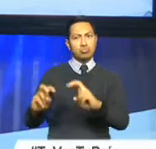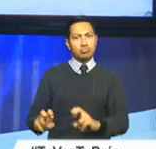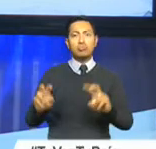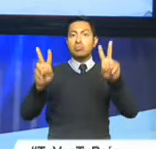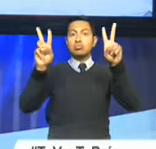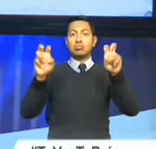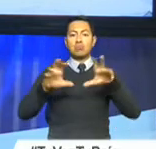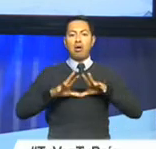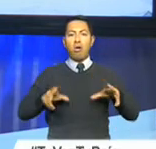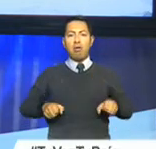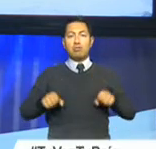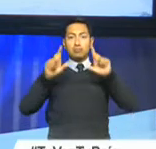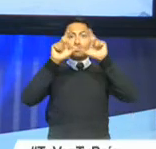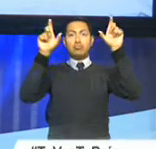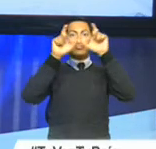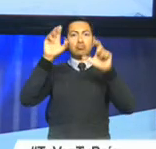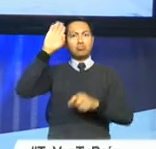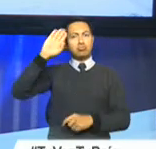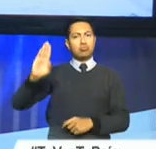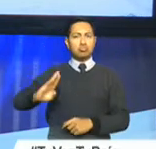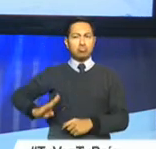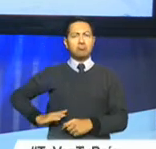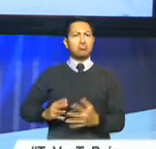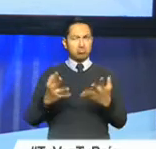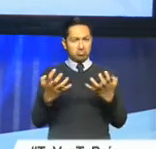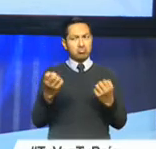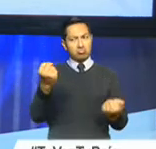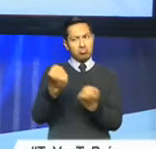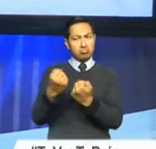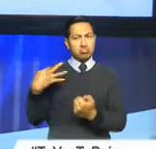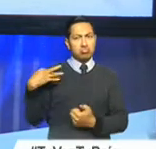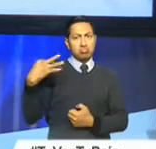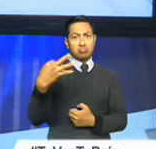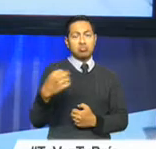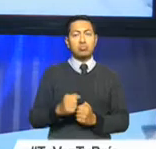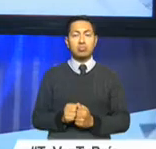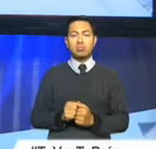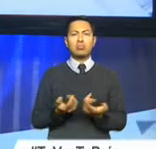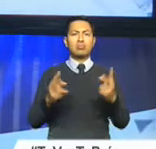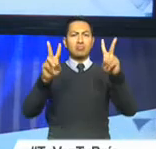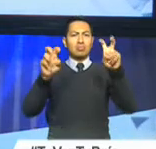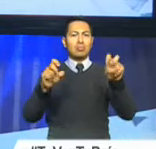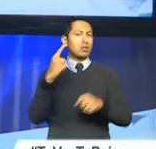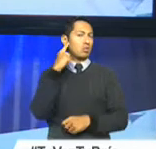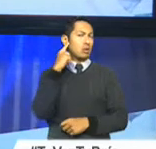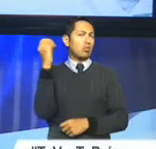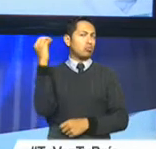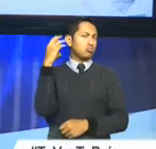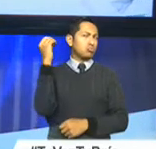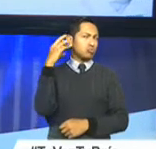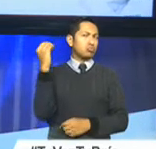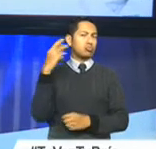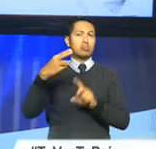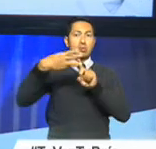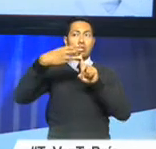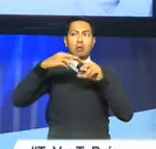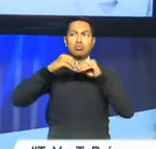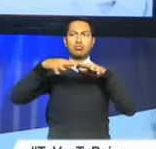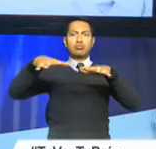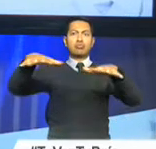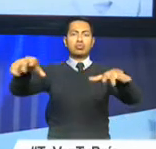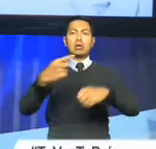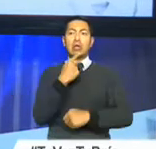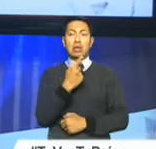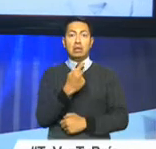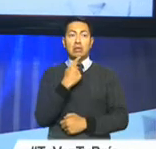de corrupción de Odebrecht, al referirse a un audio que circuló en las redes sociales y algunos medios internacionales y que supuestamente lo